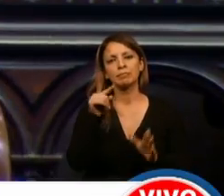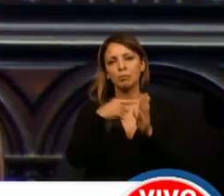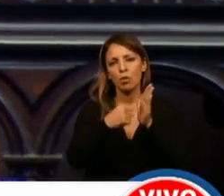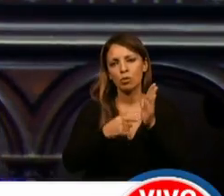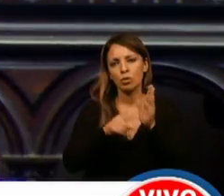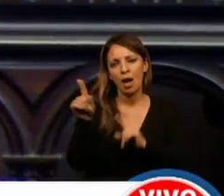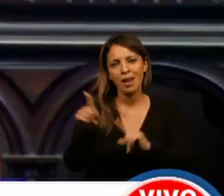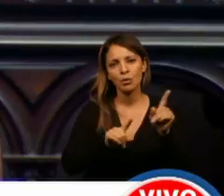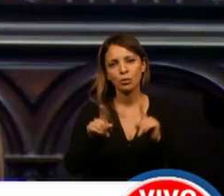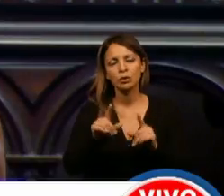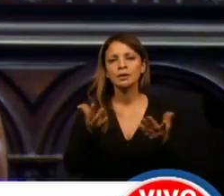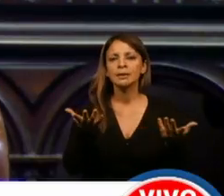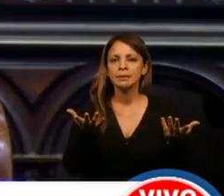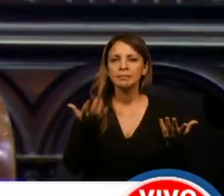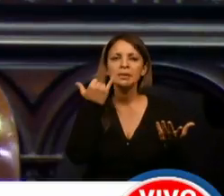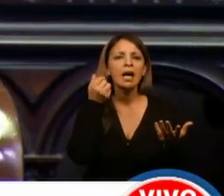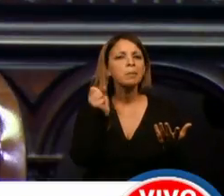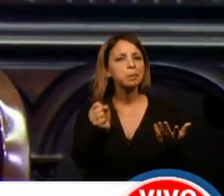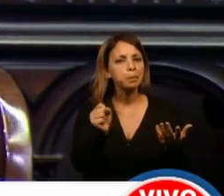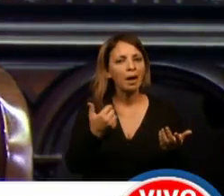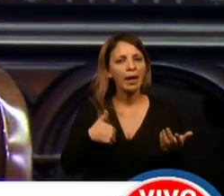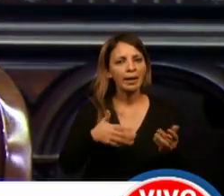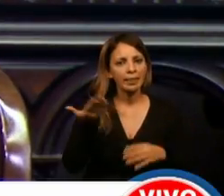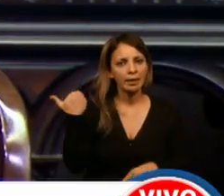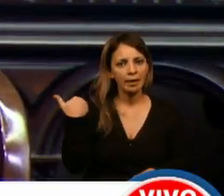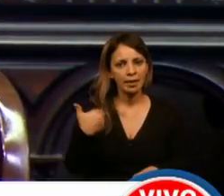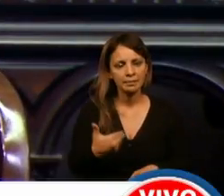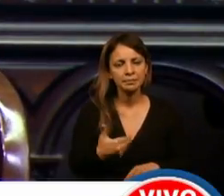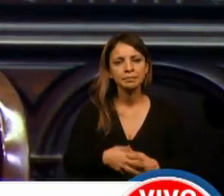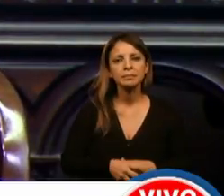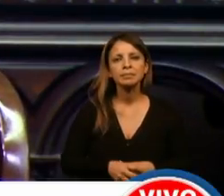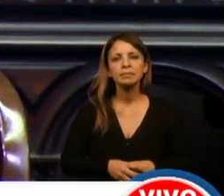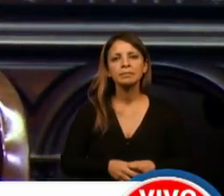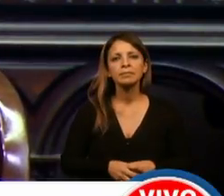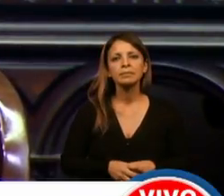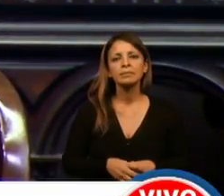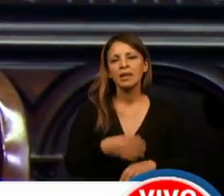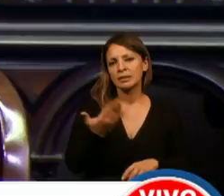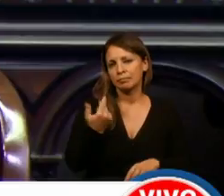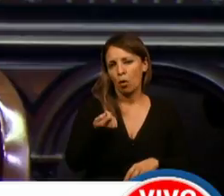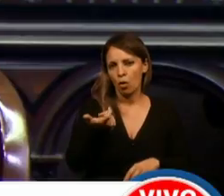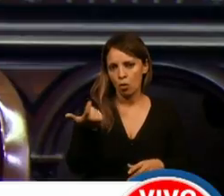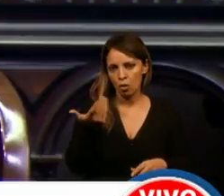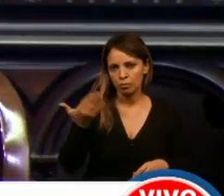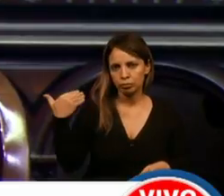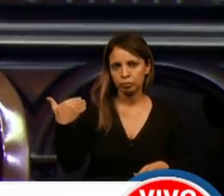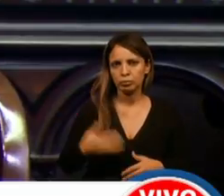que incluso ya han pasado en la argentina en el pasado reciente